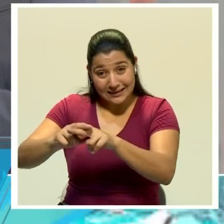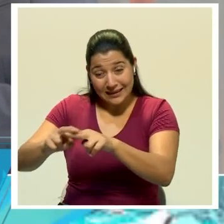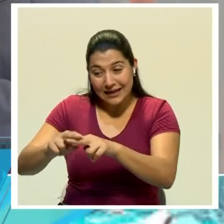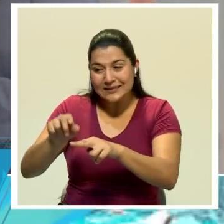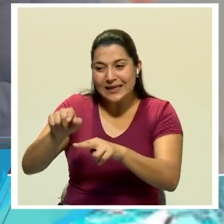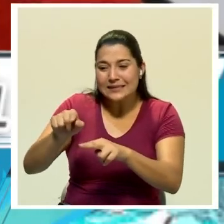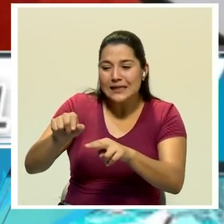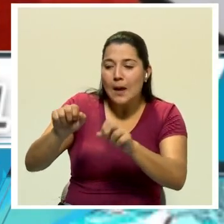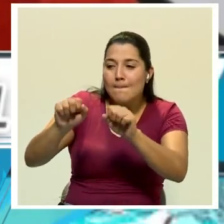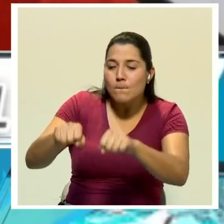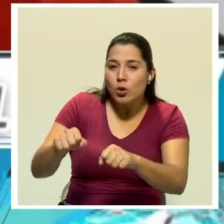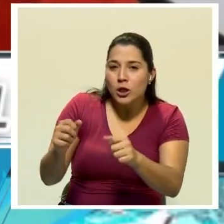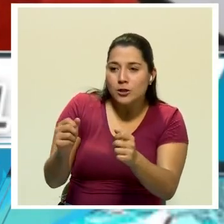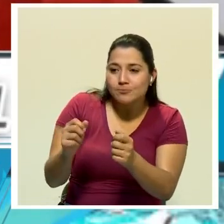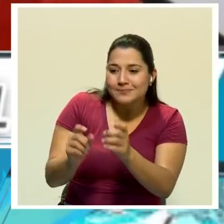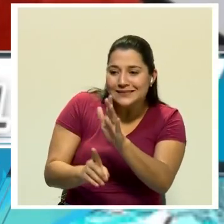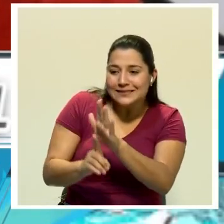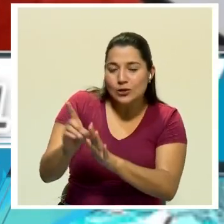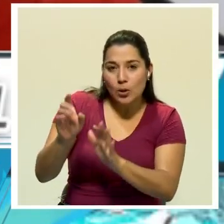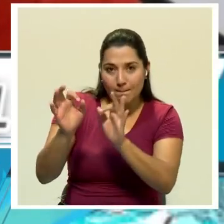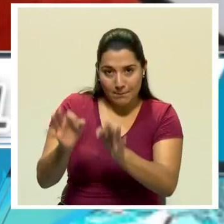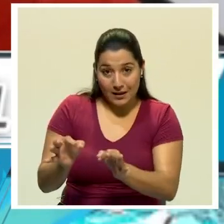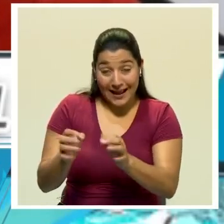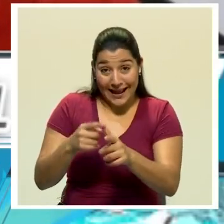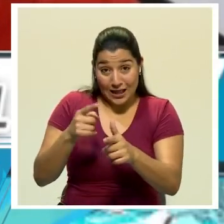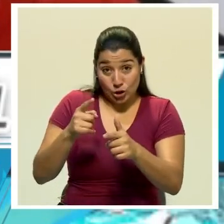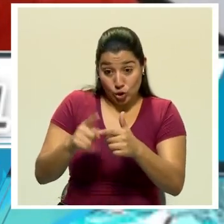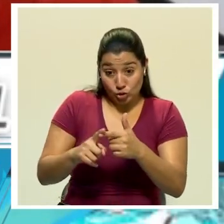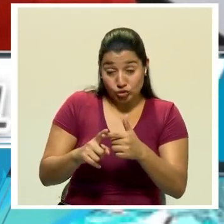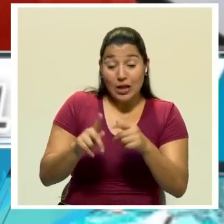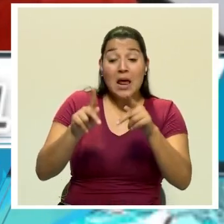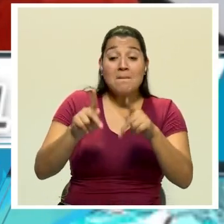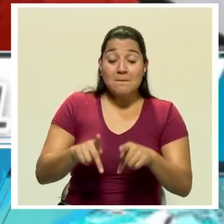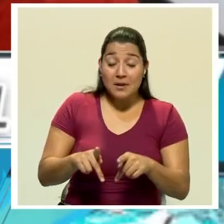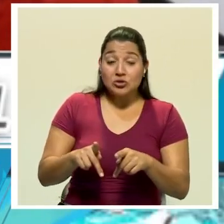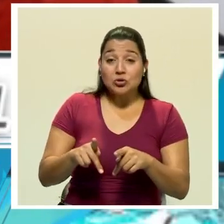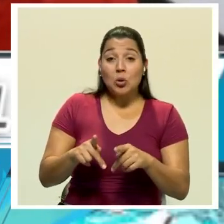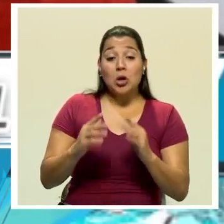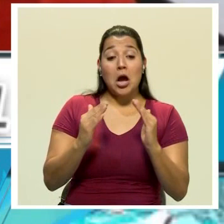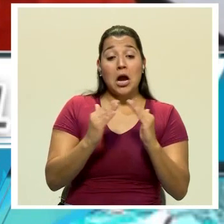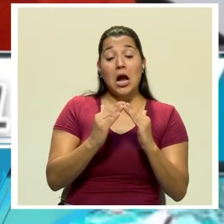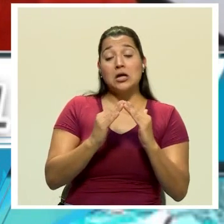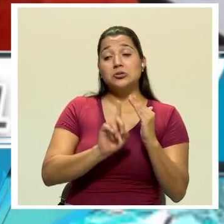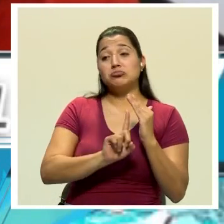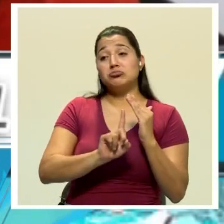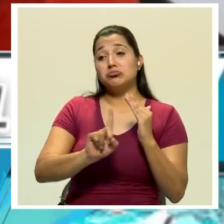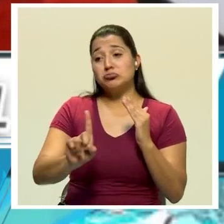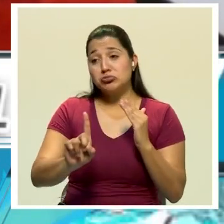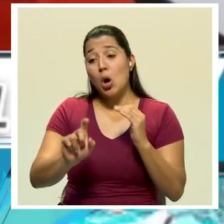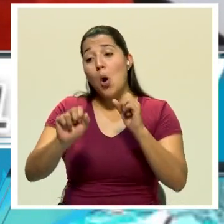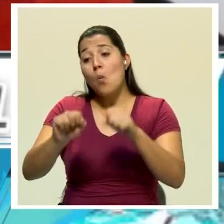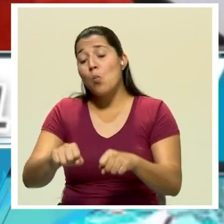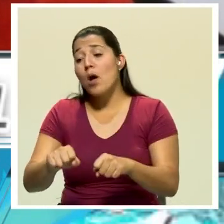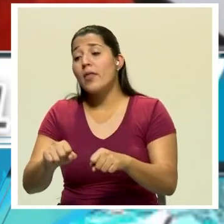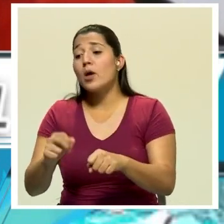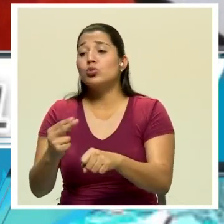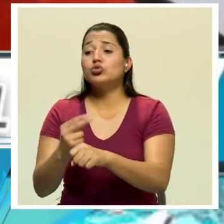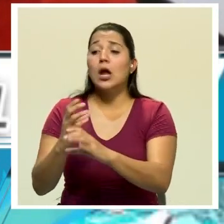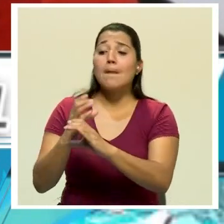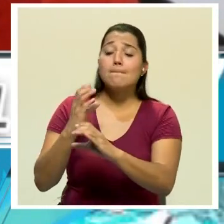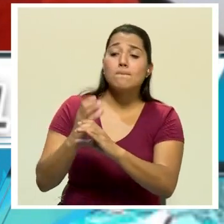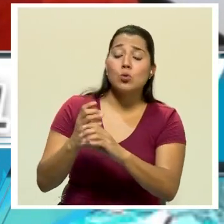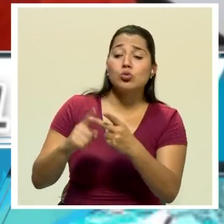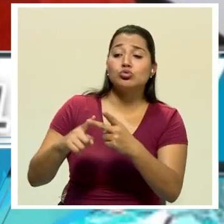sistema. Y esto haría que la persona sale de su casa, puede coger un bus, una bicicleta, un